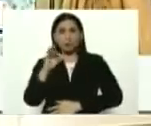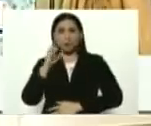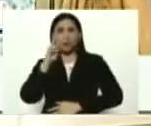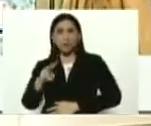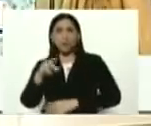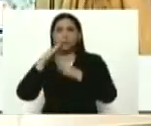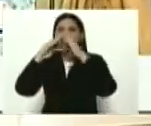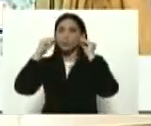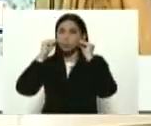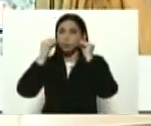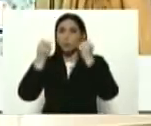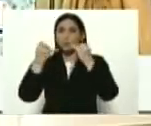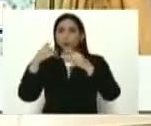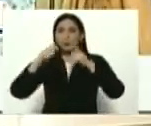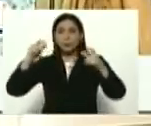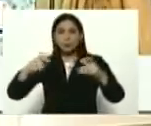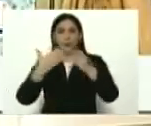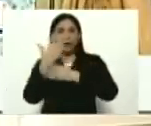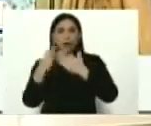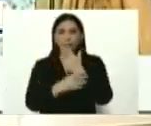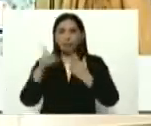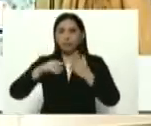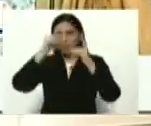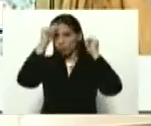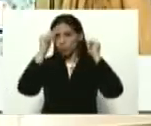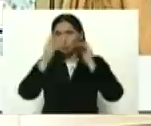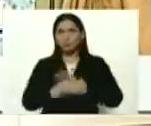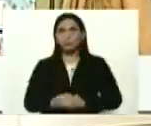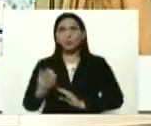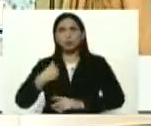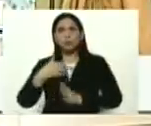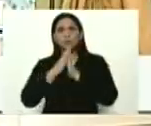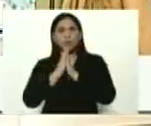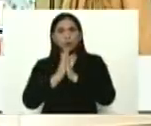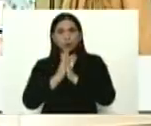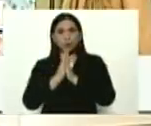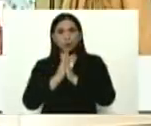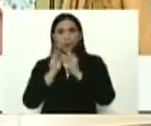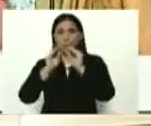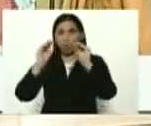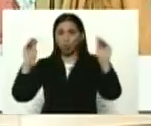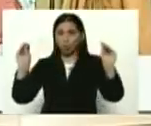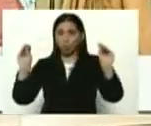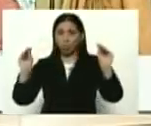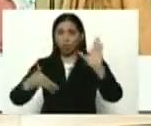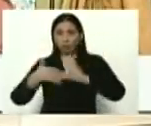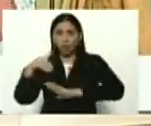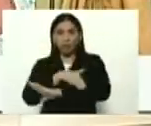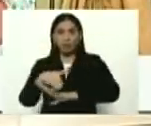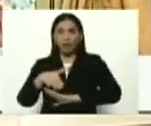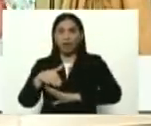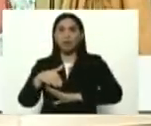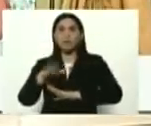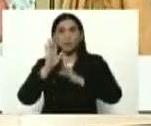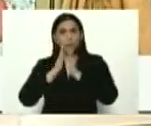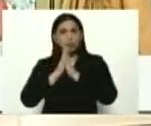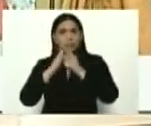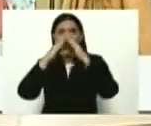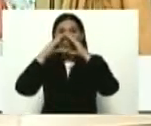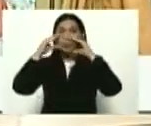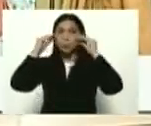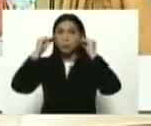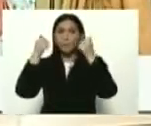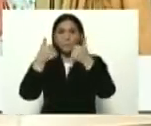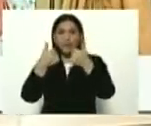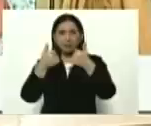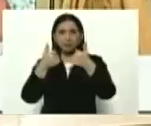tapaboca, a mucha gente con guantes, a gente con gorro. Yo les recomiendo, si van a salir a la calle, póngase su tapaboca bien